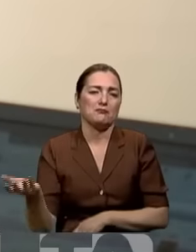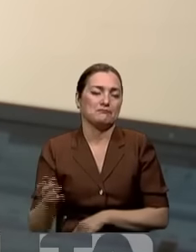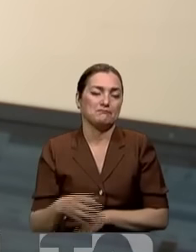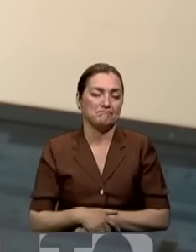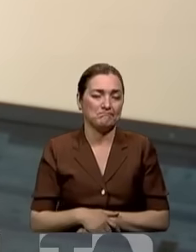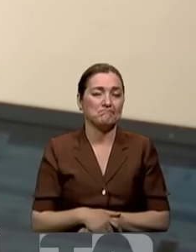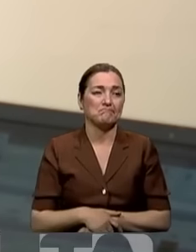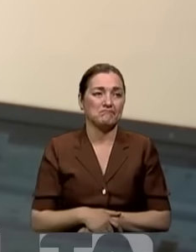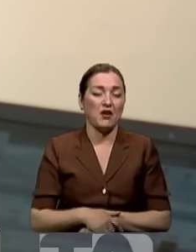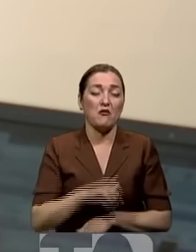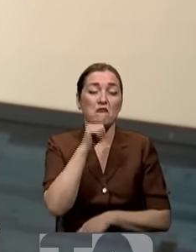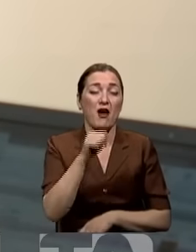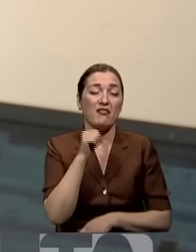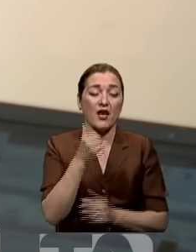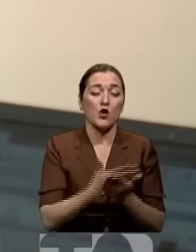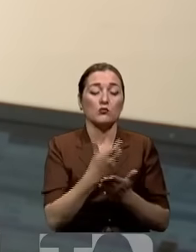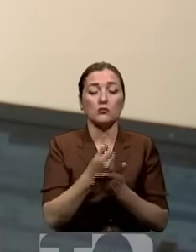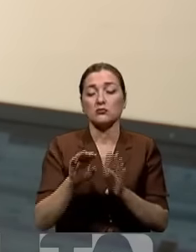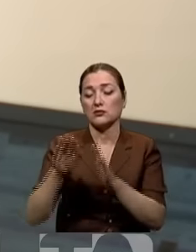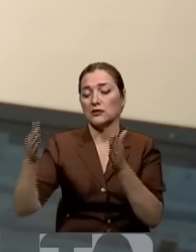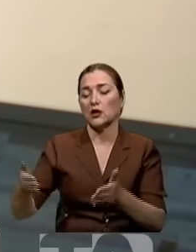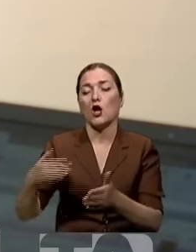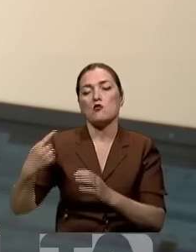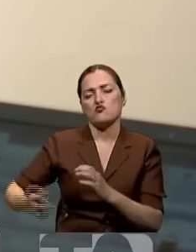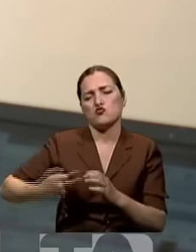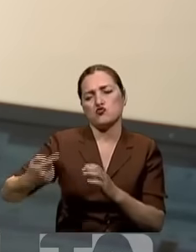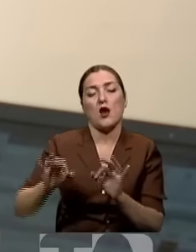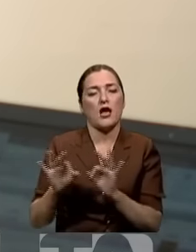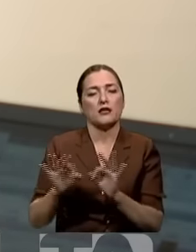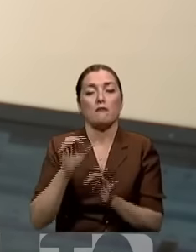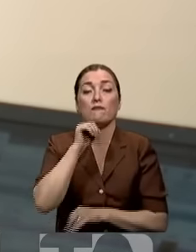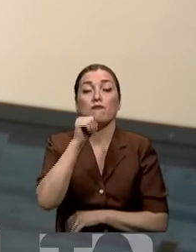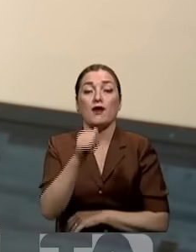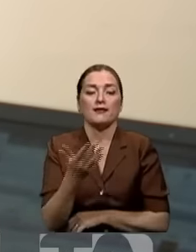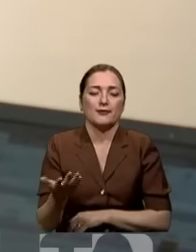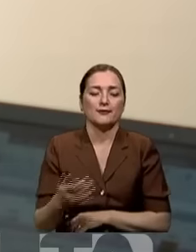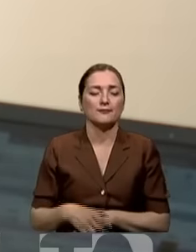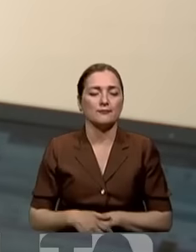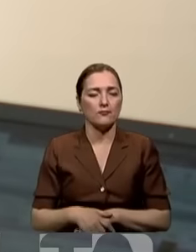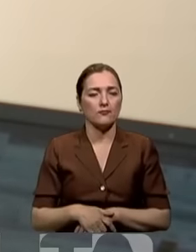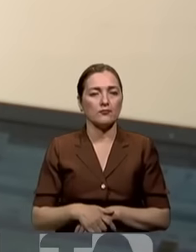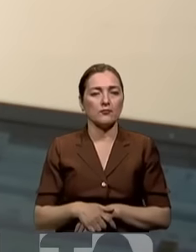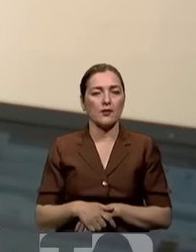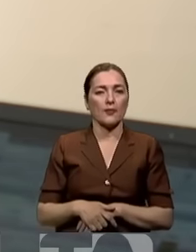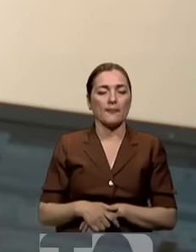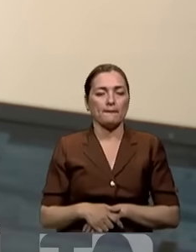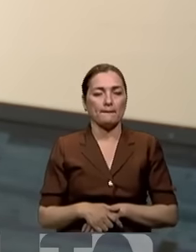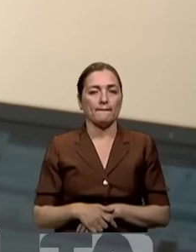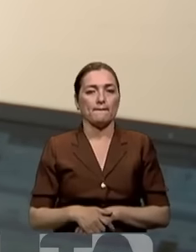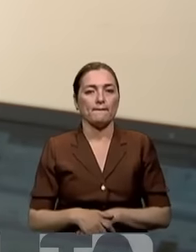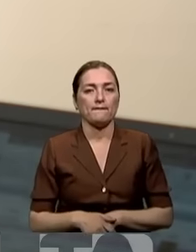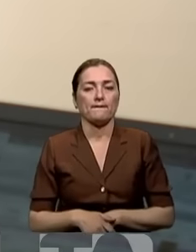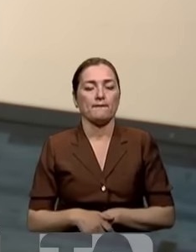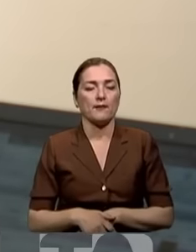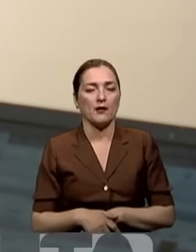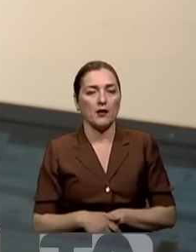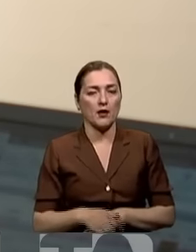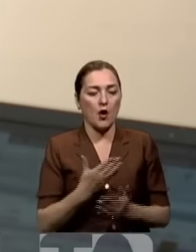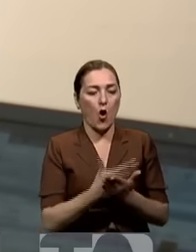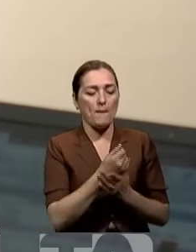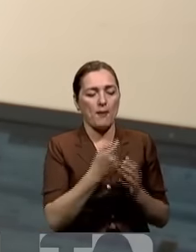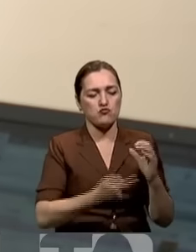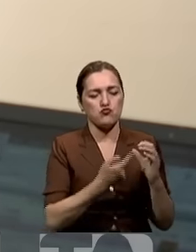planta eléctrica, estamos justamente en un proceso de reforma para hacer la adquisición y la instalación de una planta que nos permita abastecer